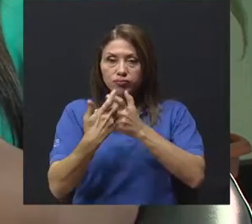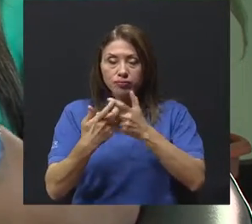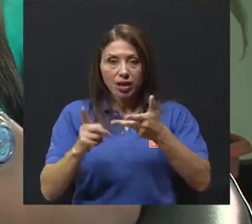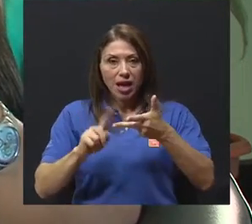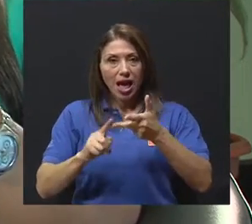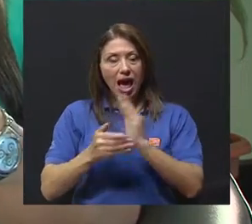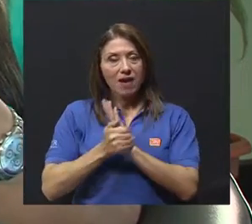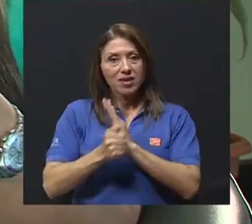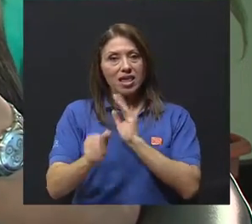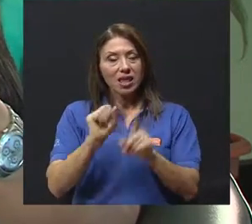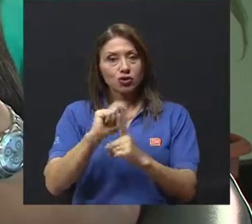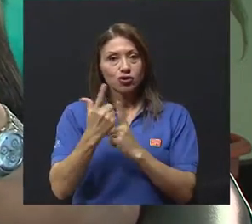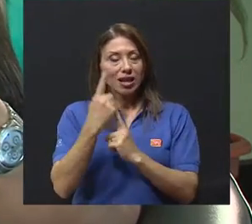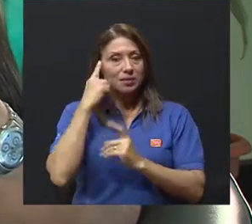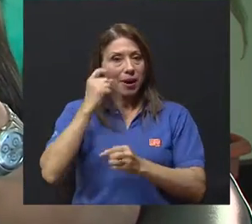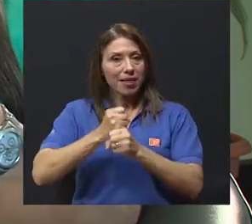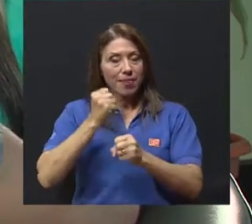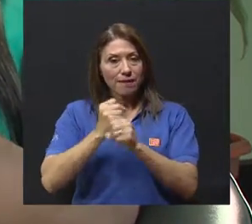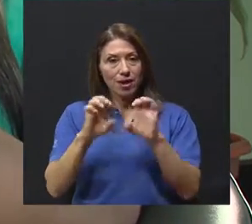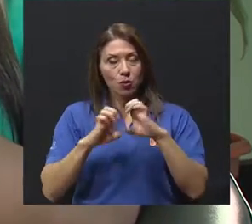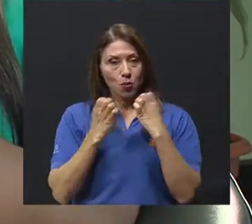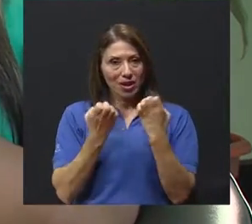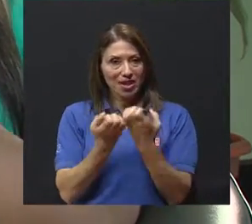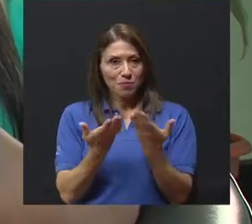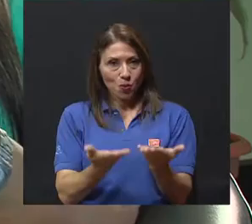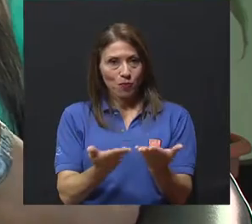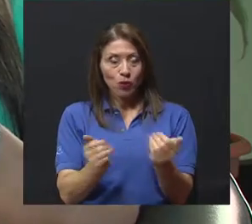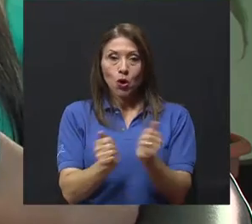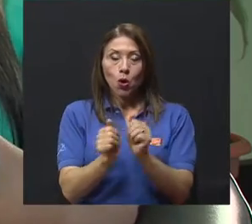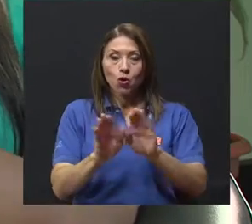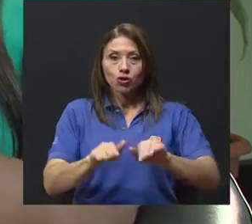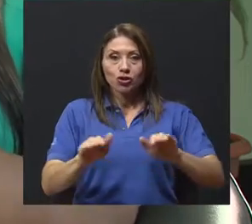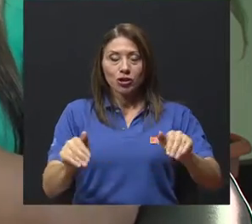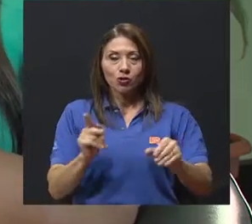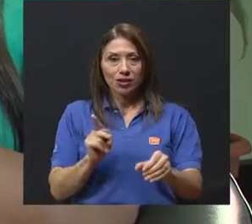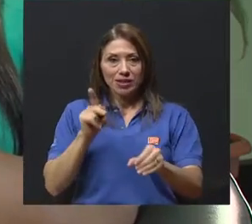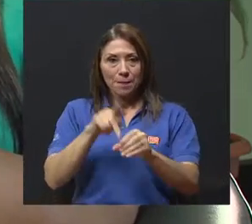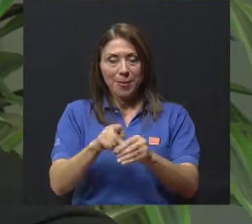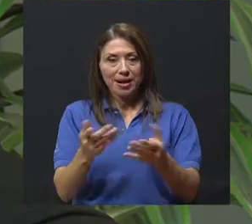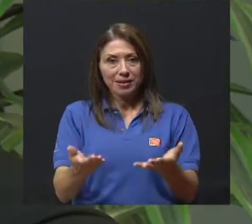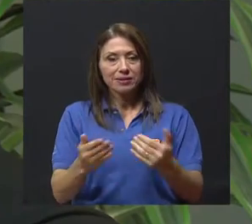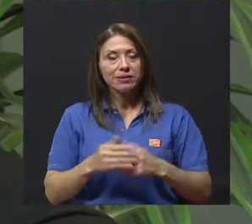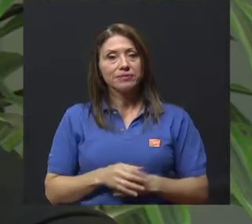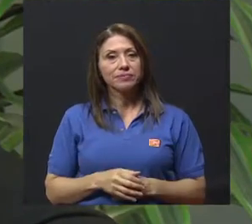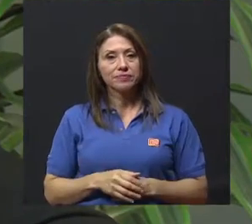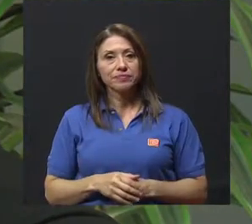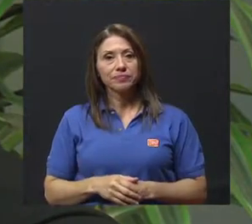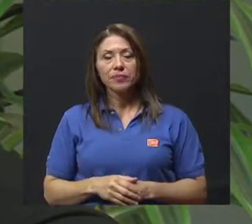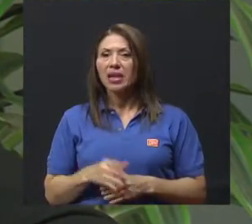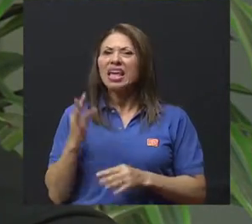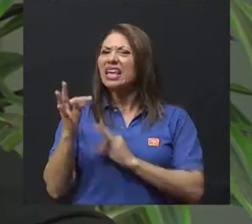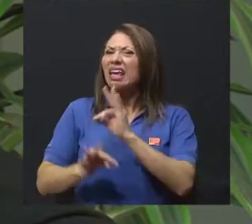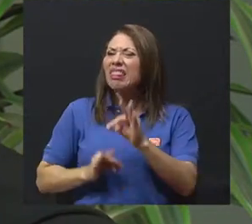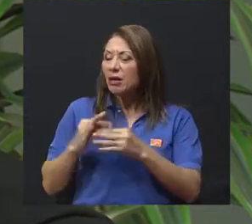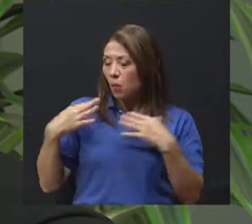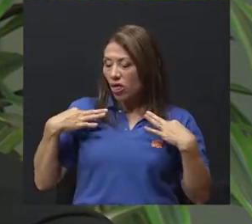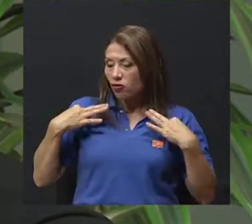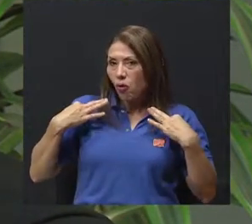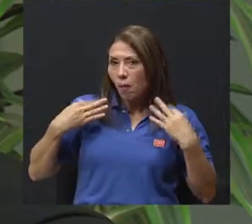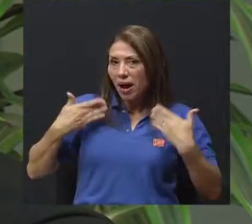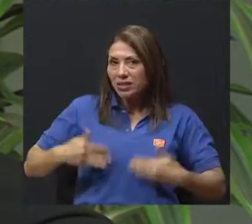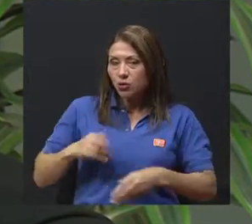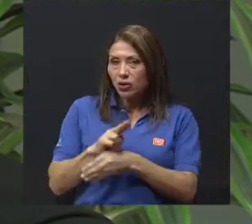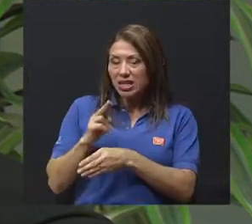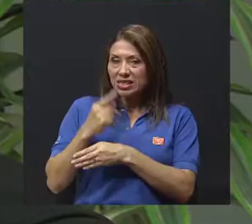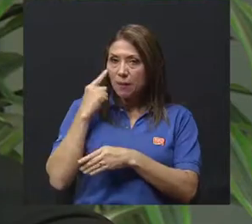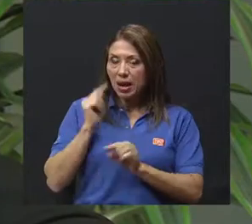para poder trabajar como equipo entre entre los chicos que están participando qué tipo de ropa se utiliza